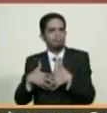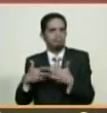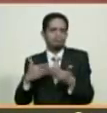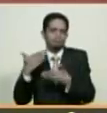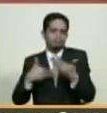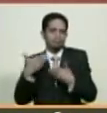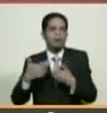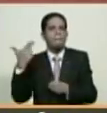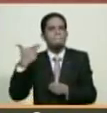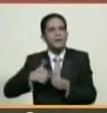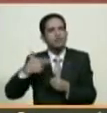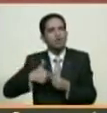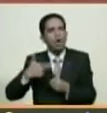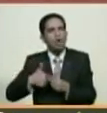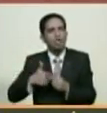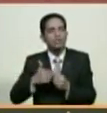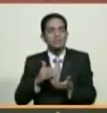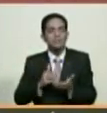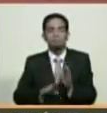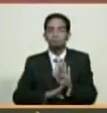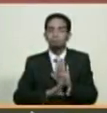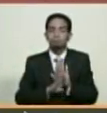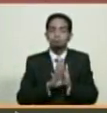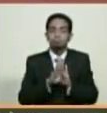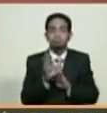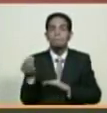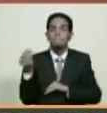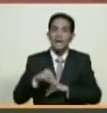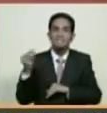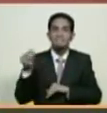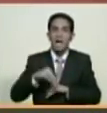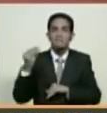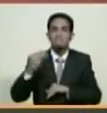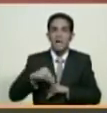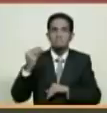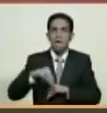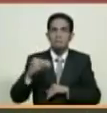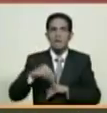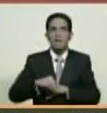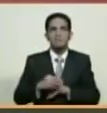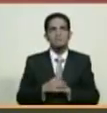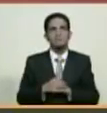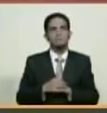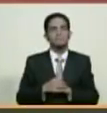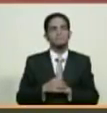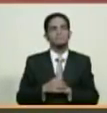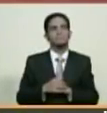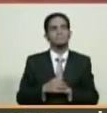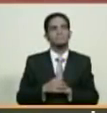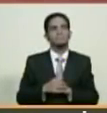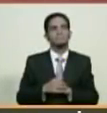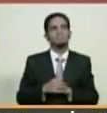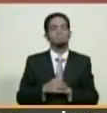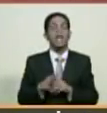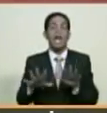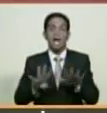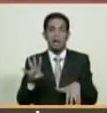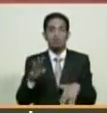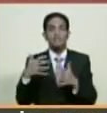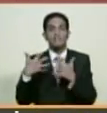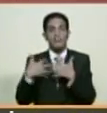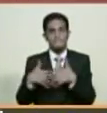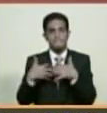de producción y vamos hacia el 1 millón de barriles adicionales de producción por vía de la firma de convenio con 14 empresas nacionales